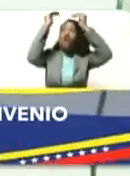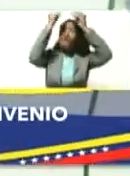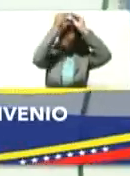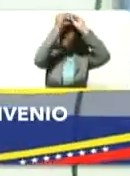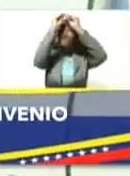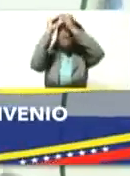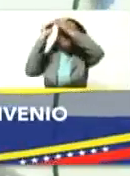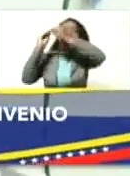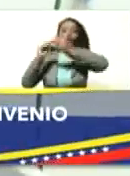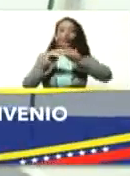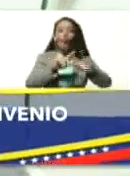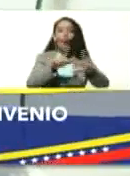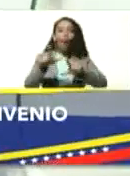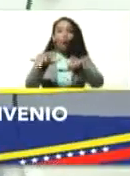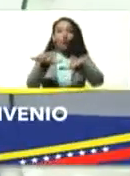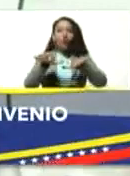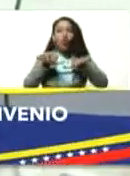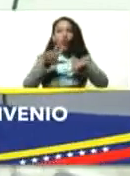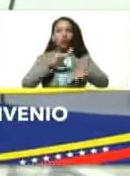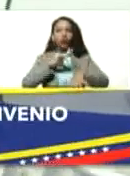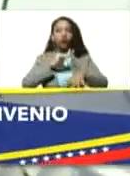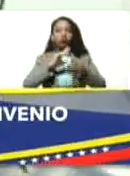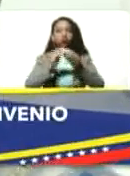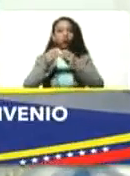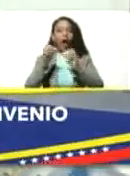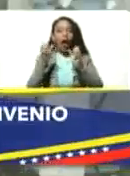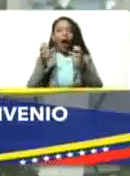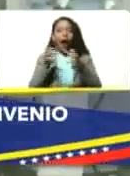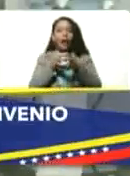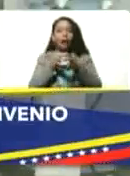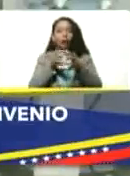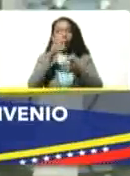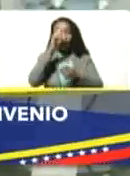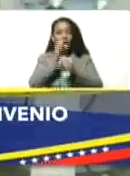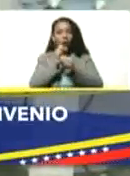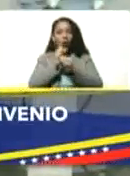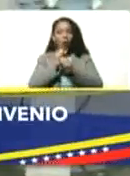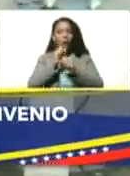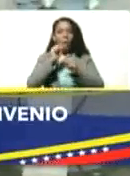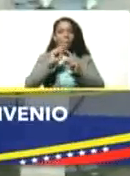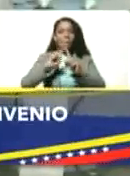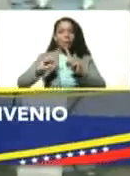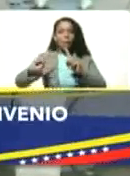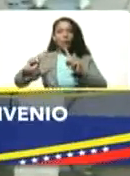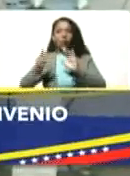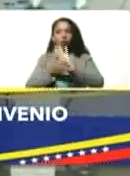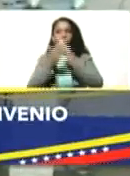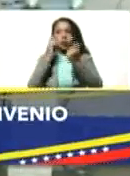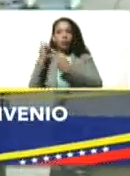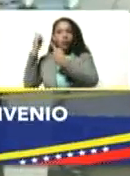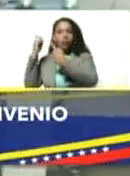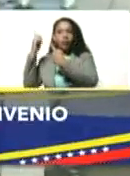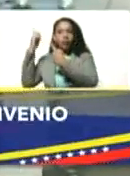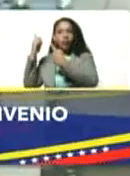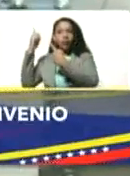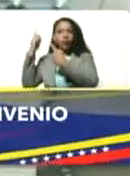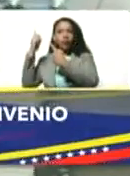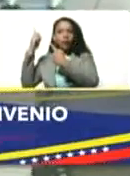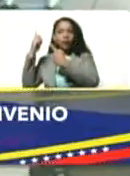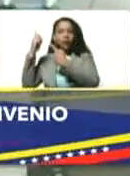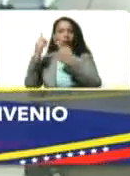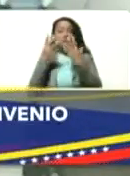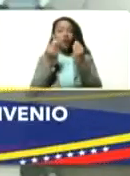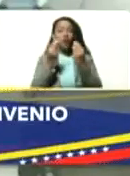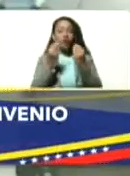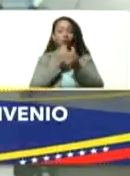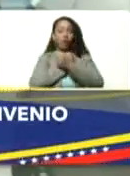importante. Y la adecuación de los equipos. Bueno, con el favor de Dios, con el conocimiento científico de ustedes y con mucho amor